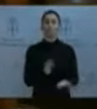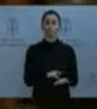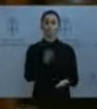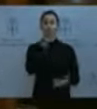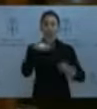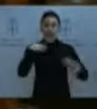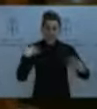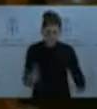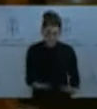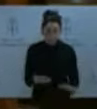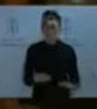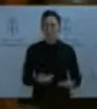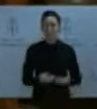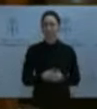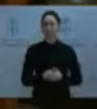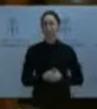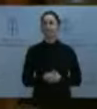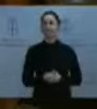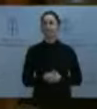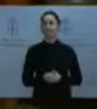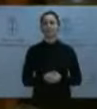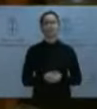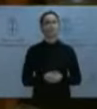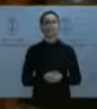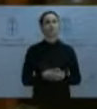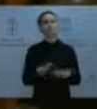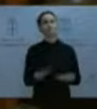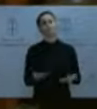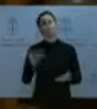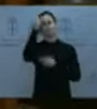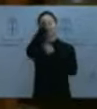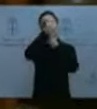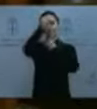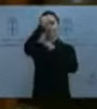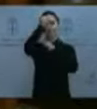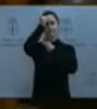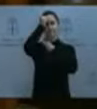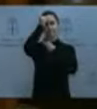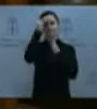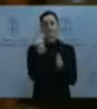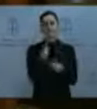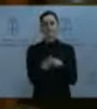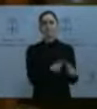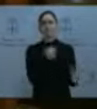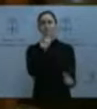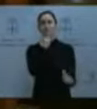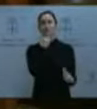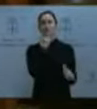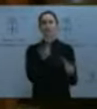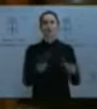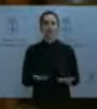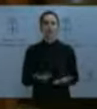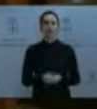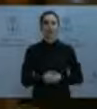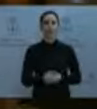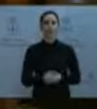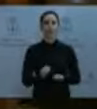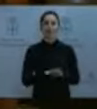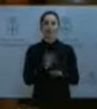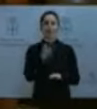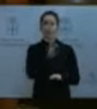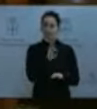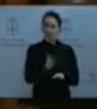estamos en una situación en la que nosotros creemos que todavía se puede hacer algo por mejorar esa situación. No podemos resignarnos a perder el 13% de la merluza y el 20% de la